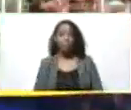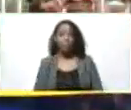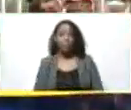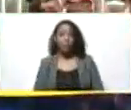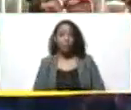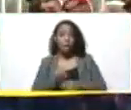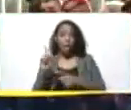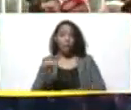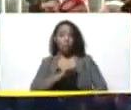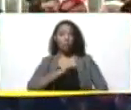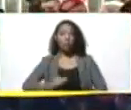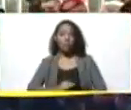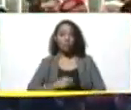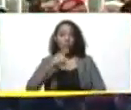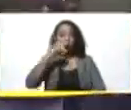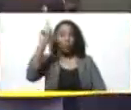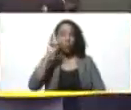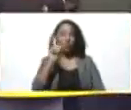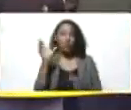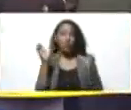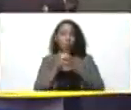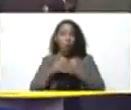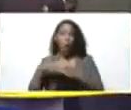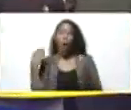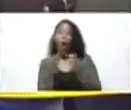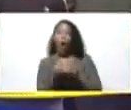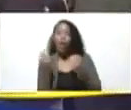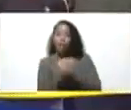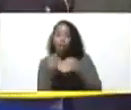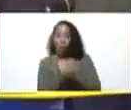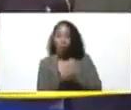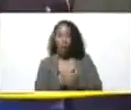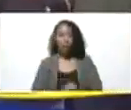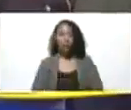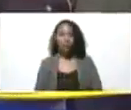Ese super bigote lo hicieron un grupo de jodedores